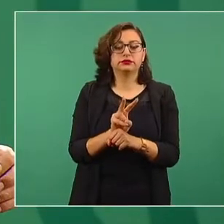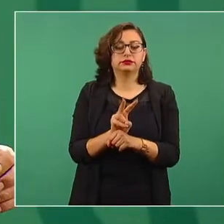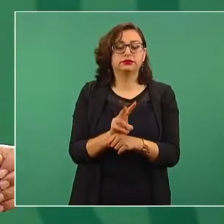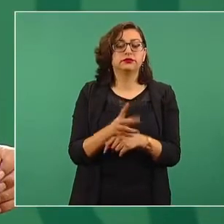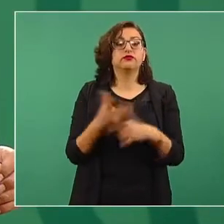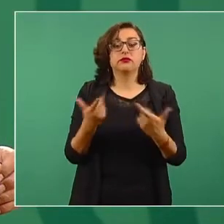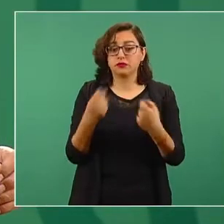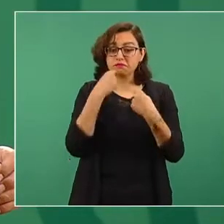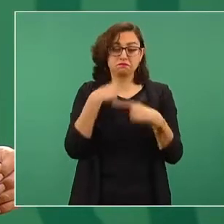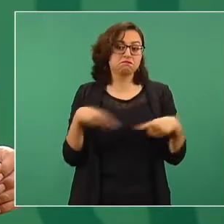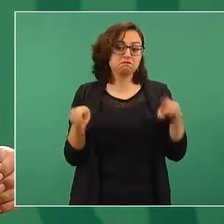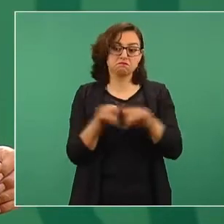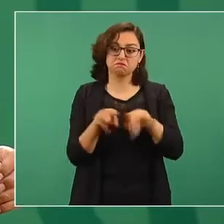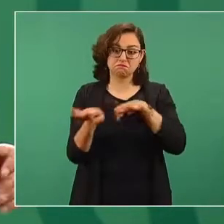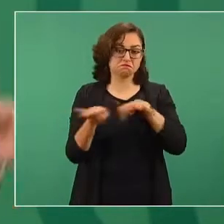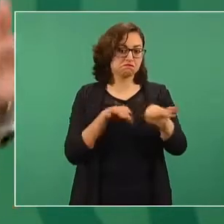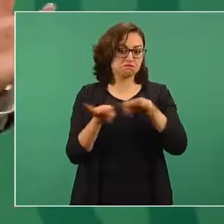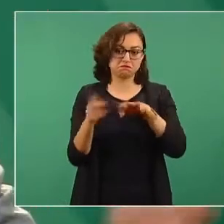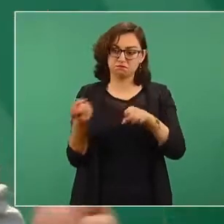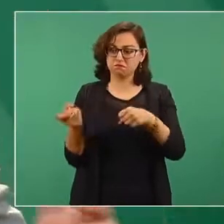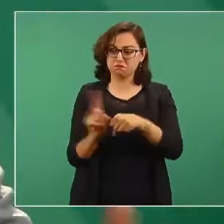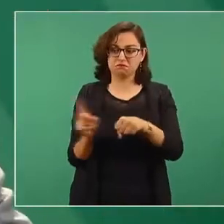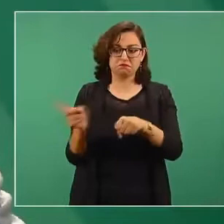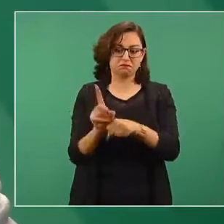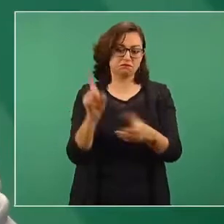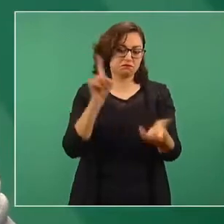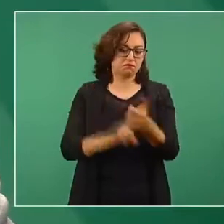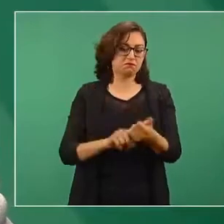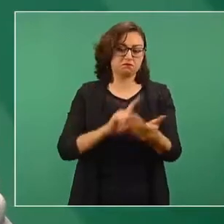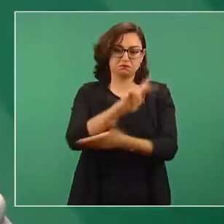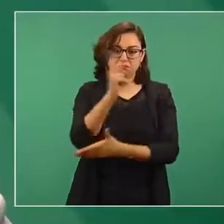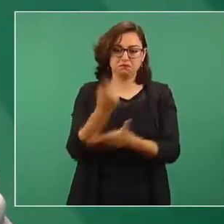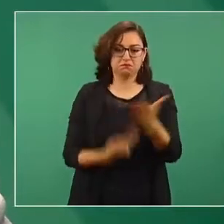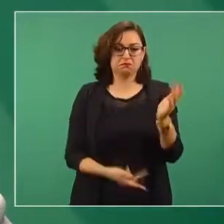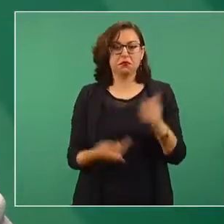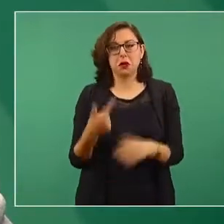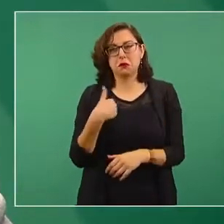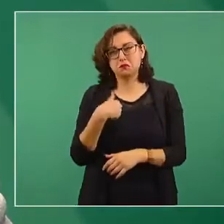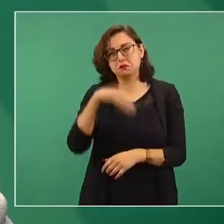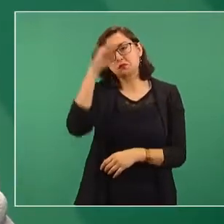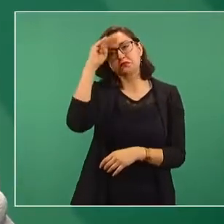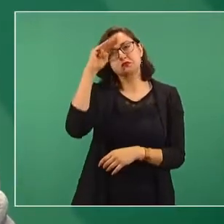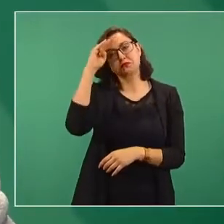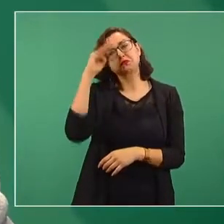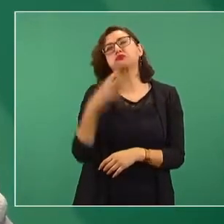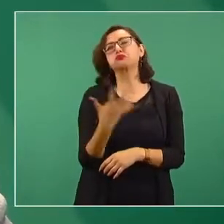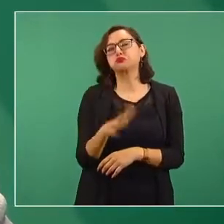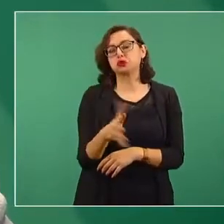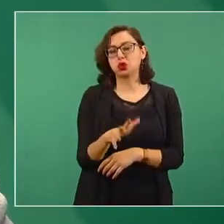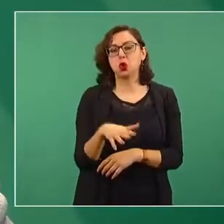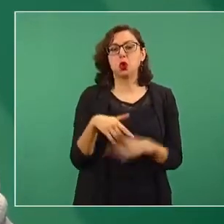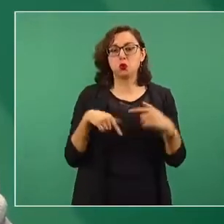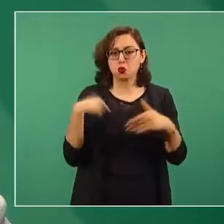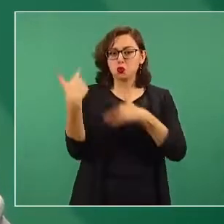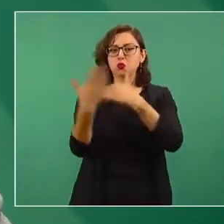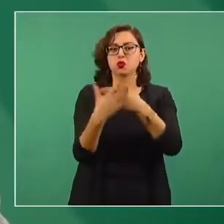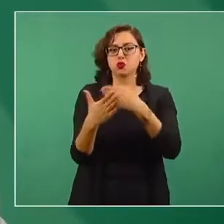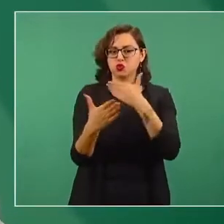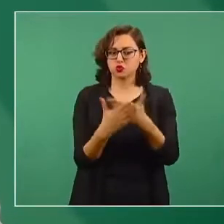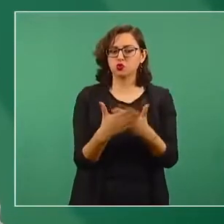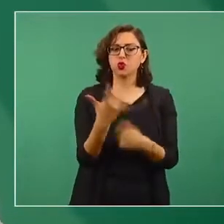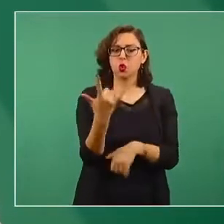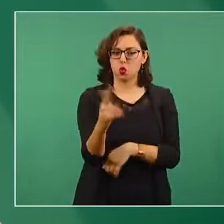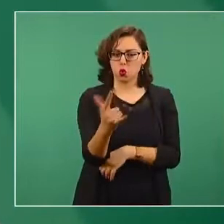y la operación de todo el programa. Pero sí calculamos que para julio, o